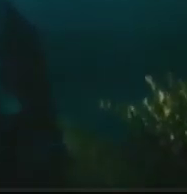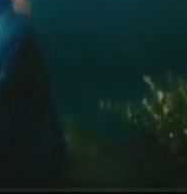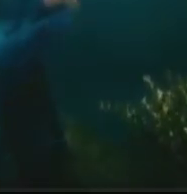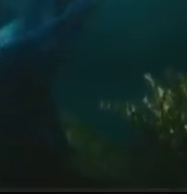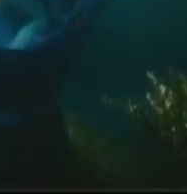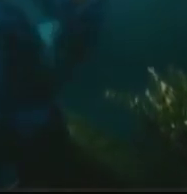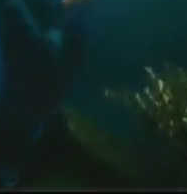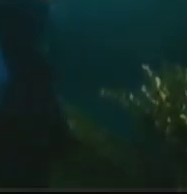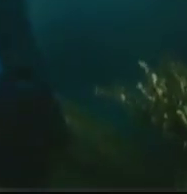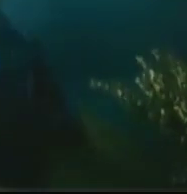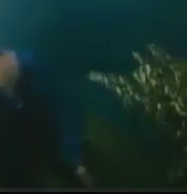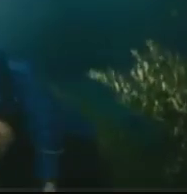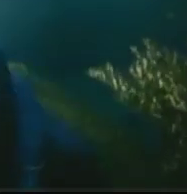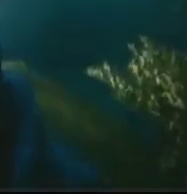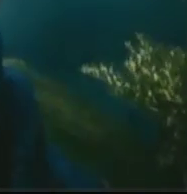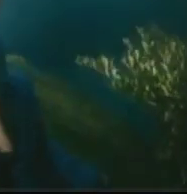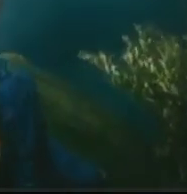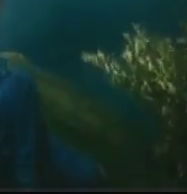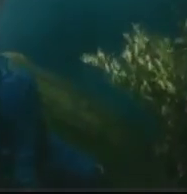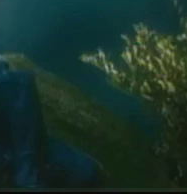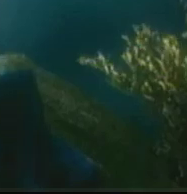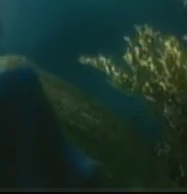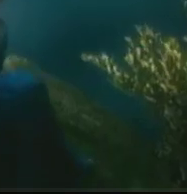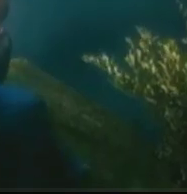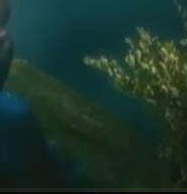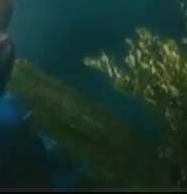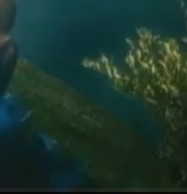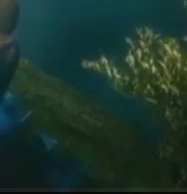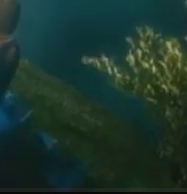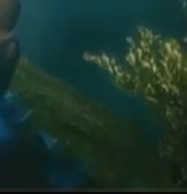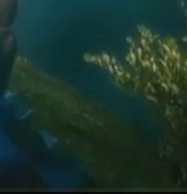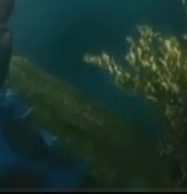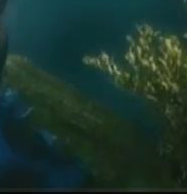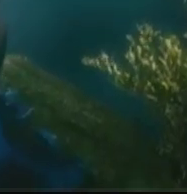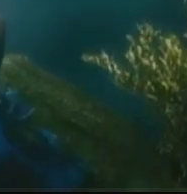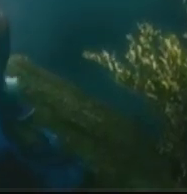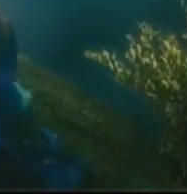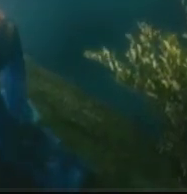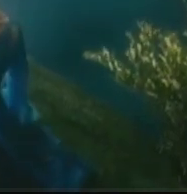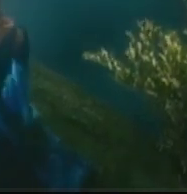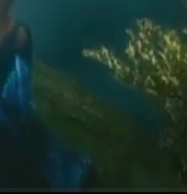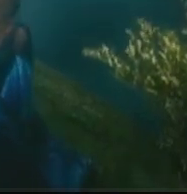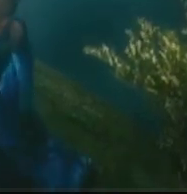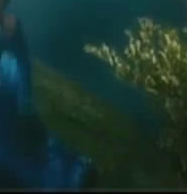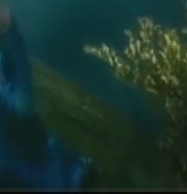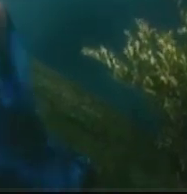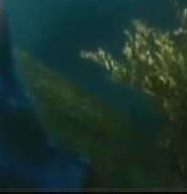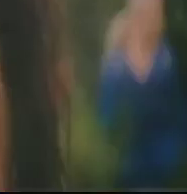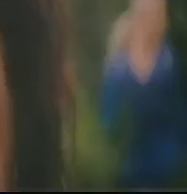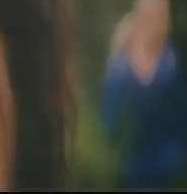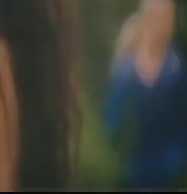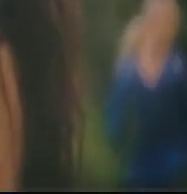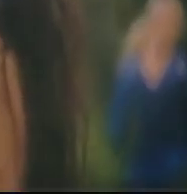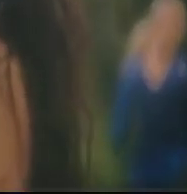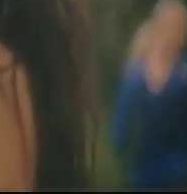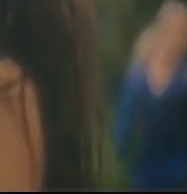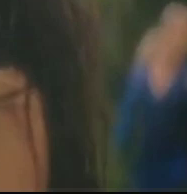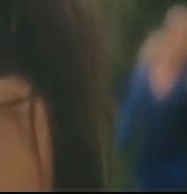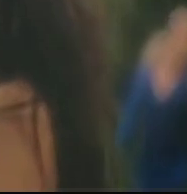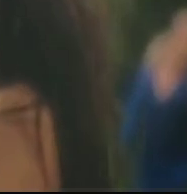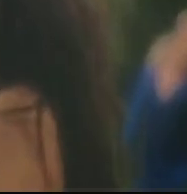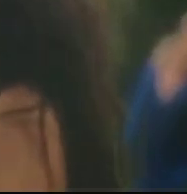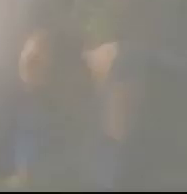Bodies crashing right into you when we align. Oh yeah, do you feel me? Can you feel me? 'Cause I